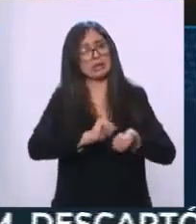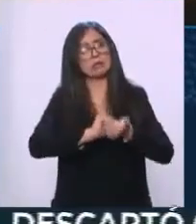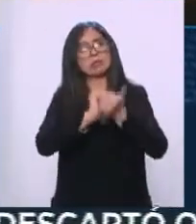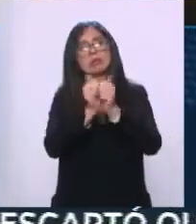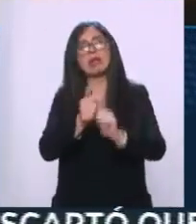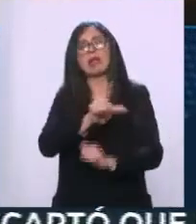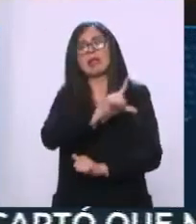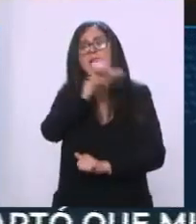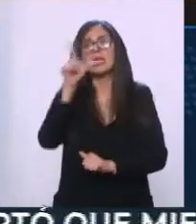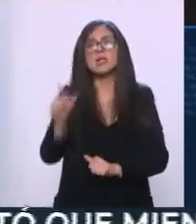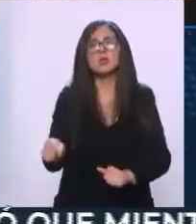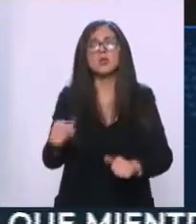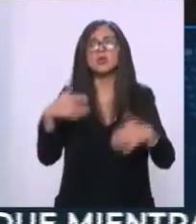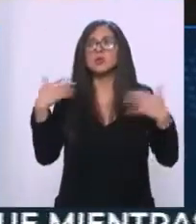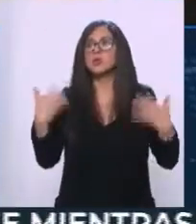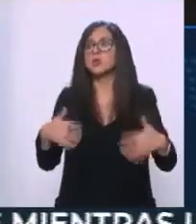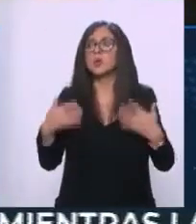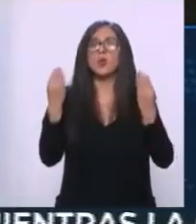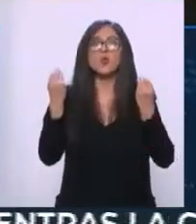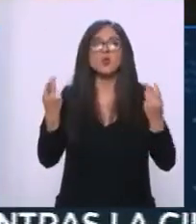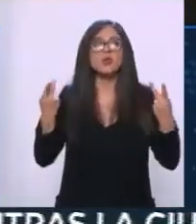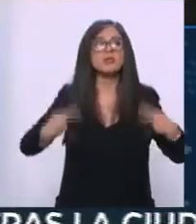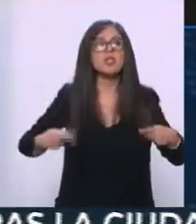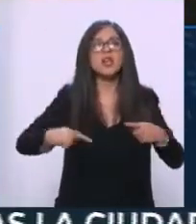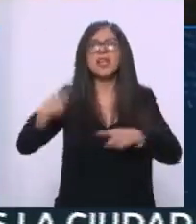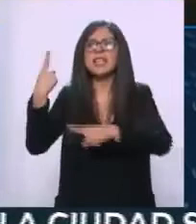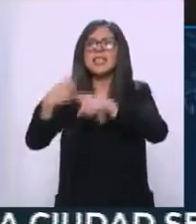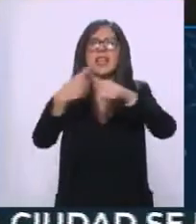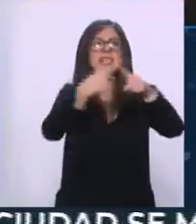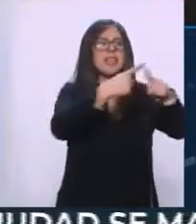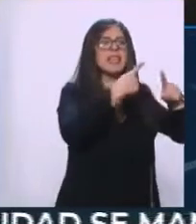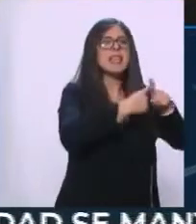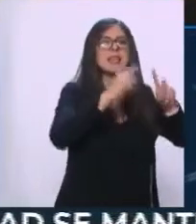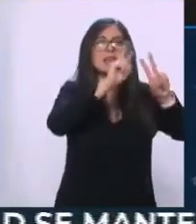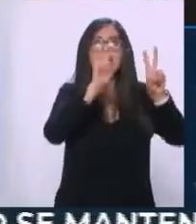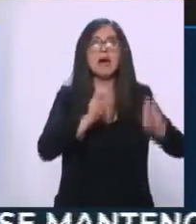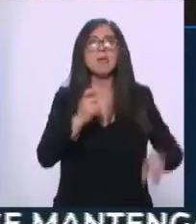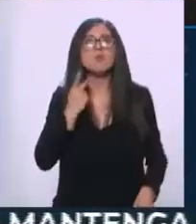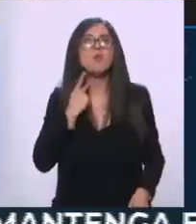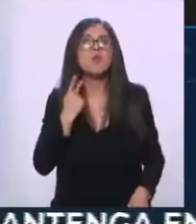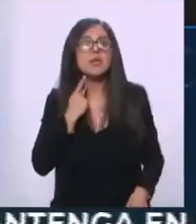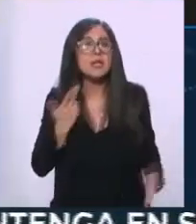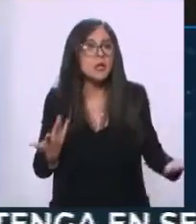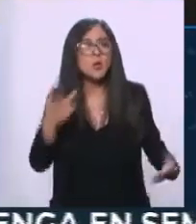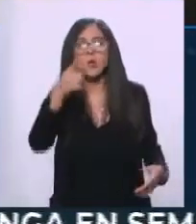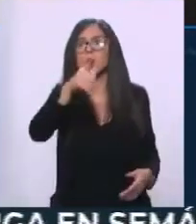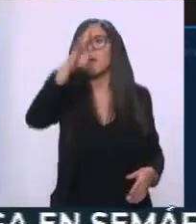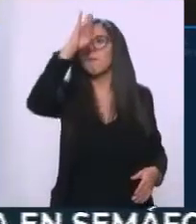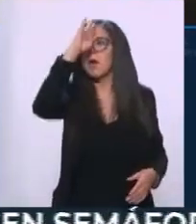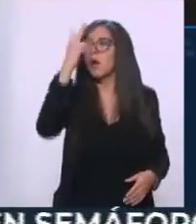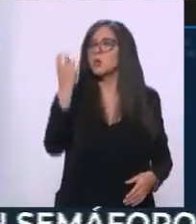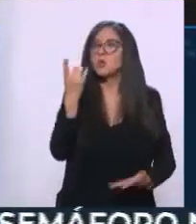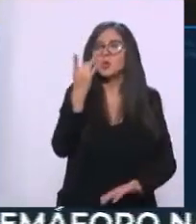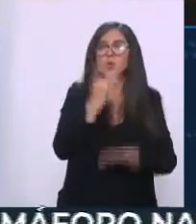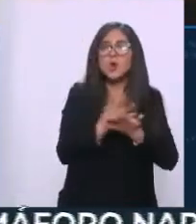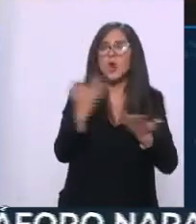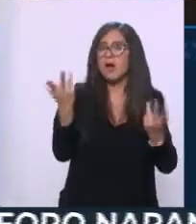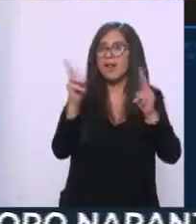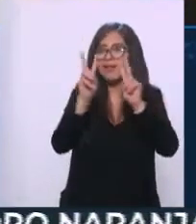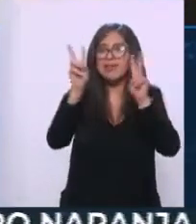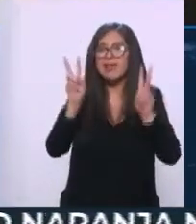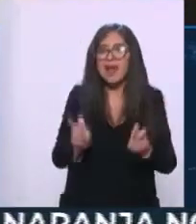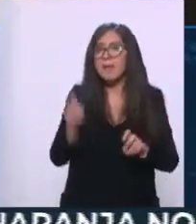bomba política para todos los actores que están ahí involucrados, porque estaríamos hablando no solamente de un tema que compete